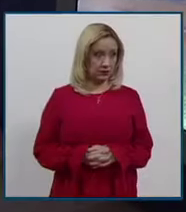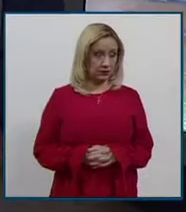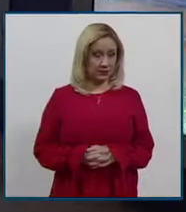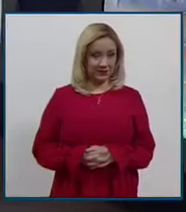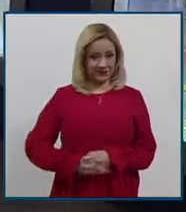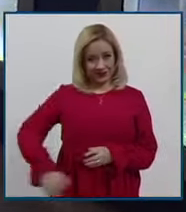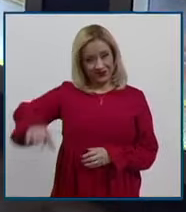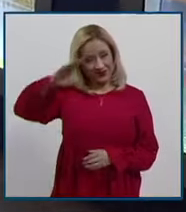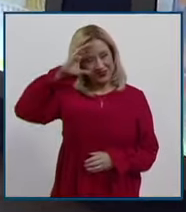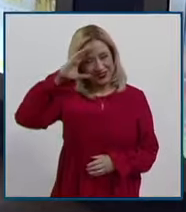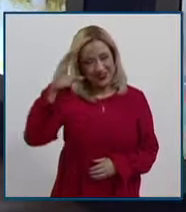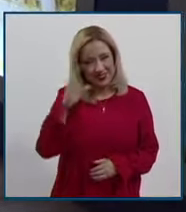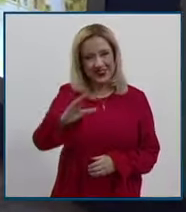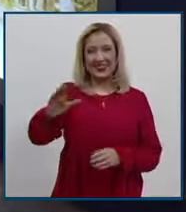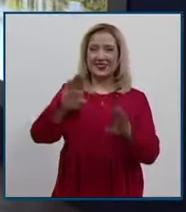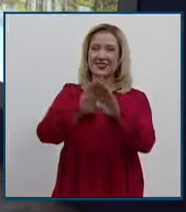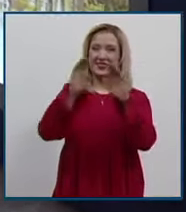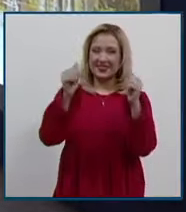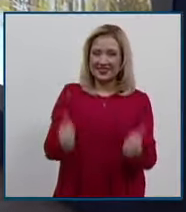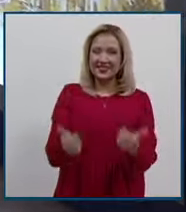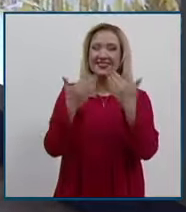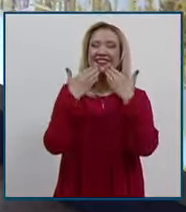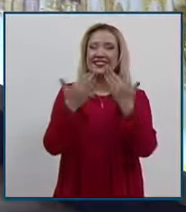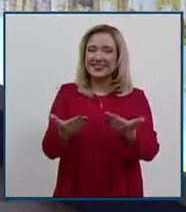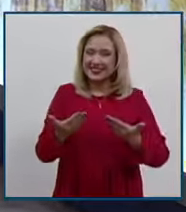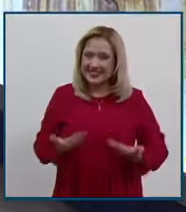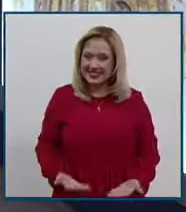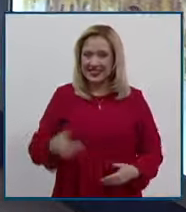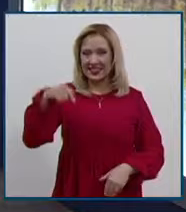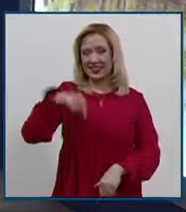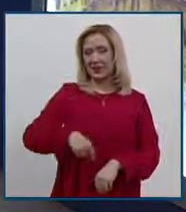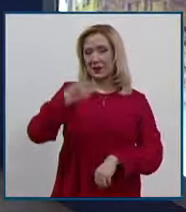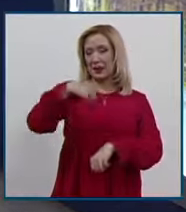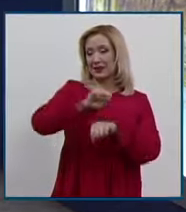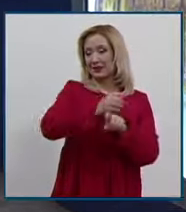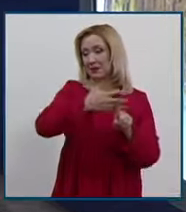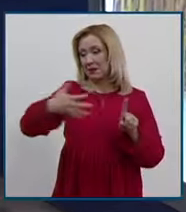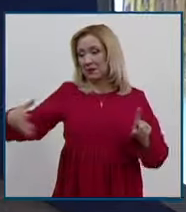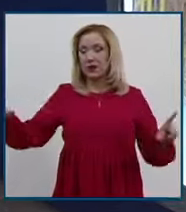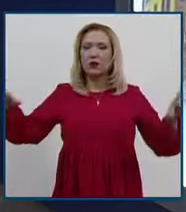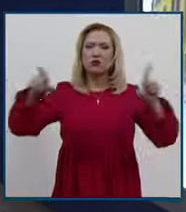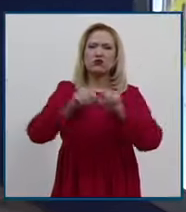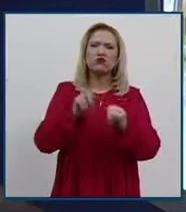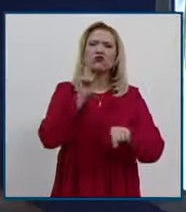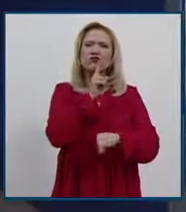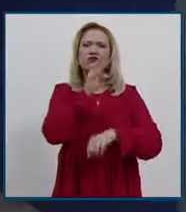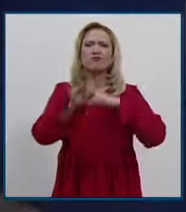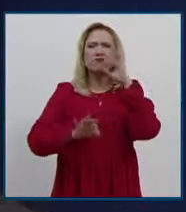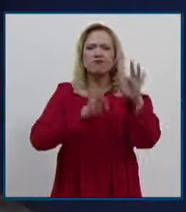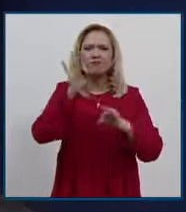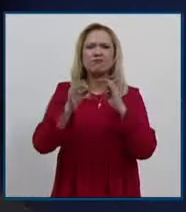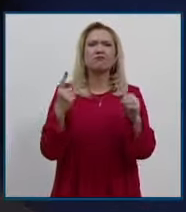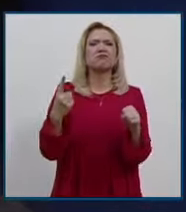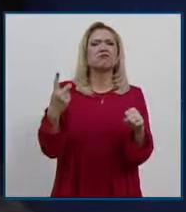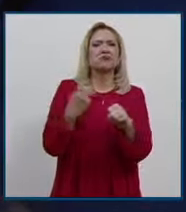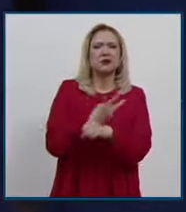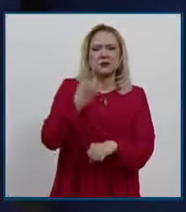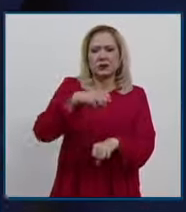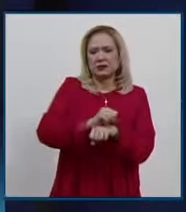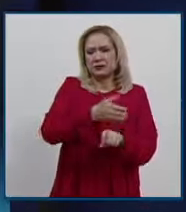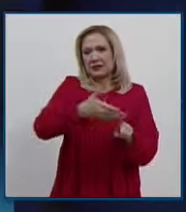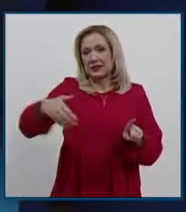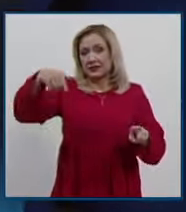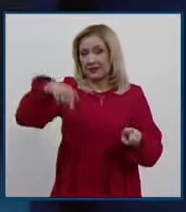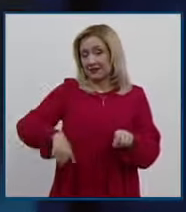Hola qué tal bienvenidas bienvenidos al semanario judicial de Justicia TV el resumen de lo más destacado que ocurrió esta semana en el